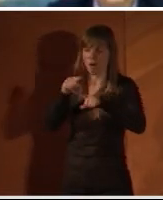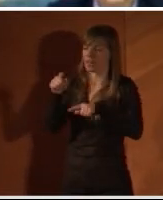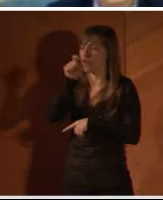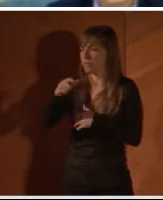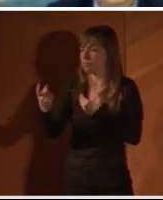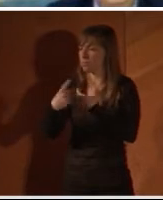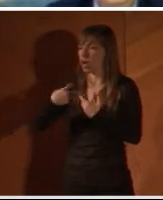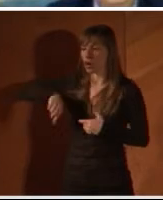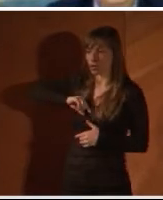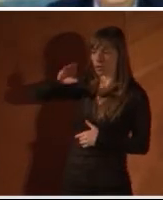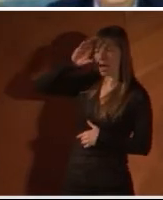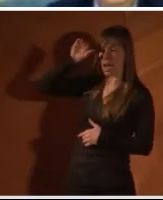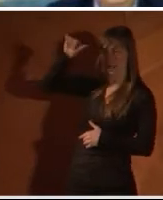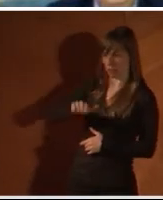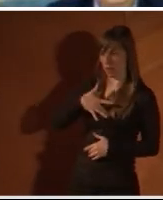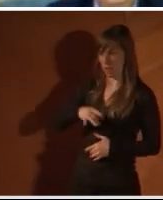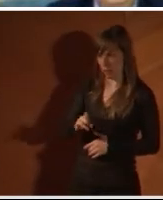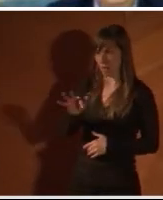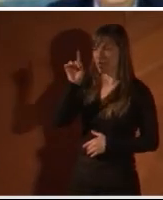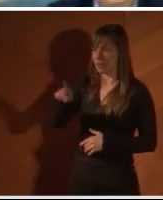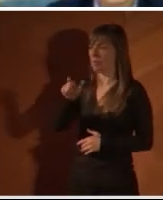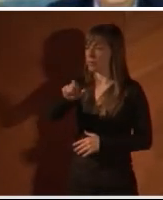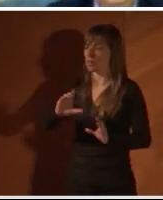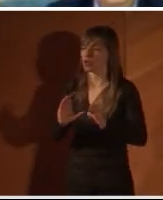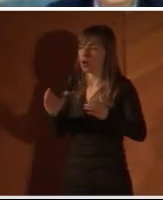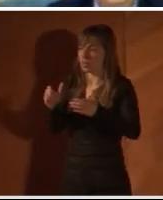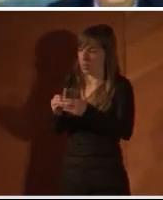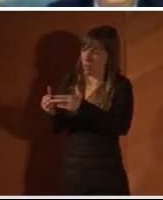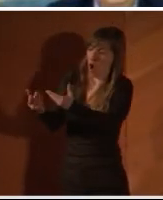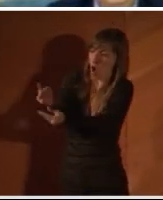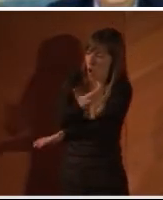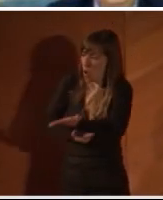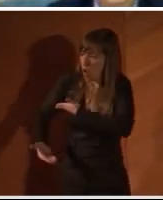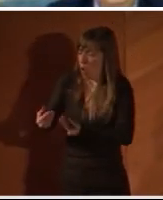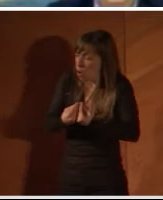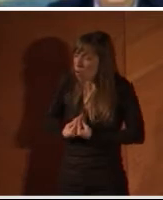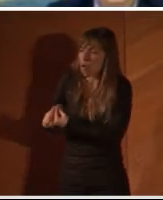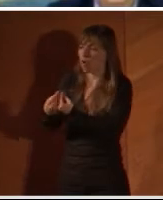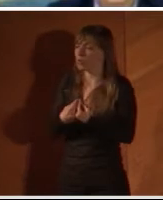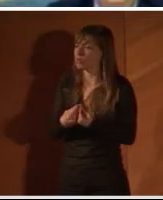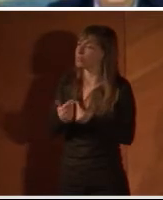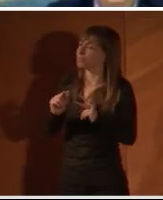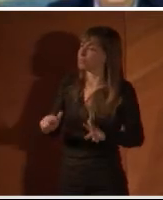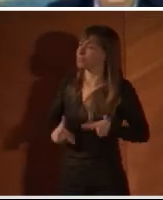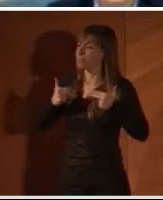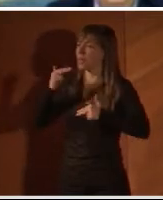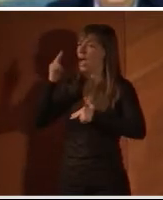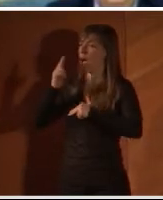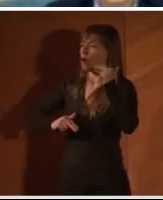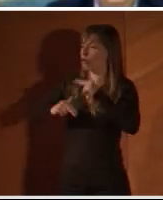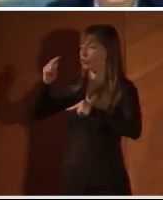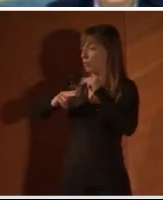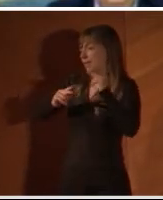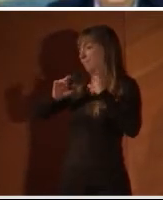escuchada y además para que colectivamente podamos construir lo que nosotros que llamamos nuestra Benalmádena.